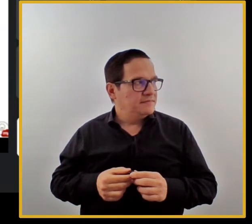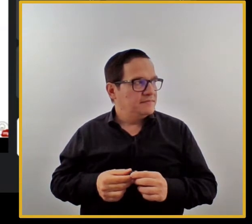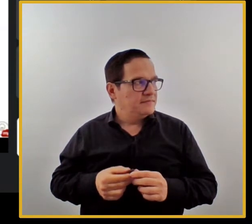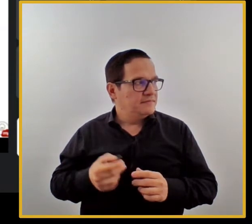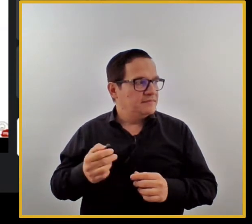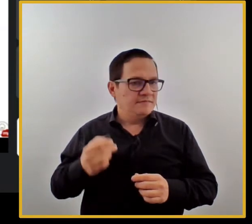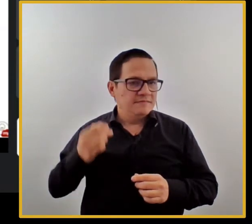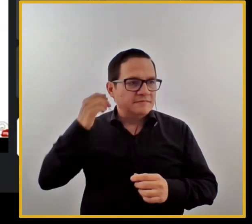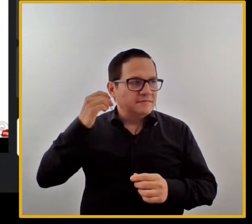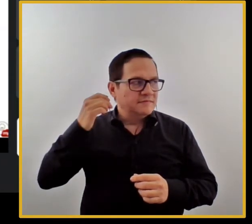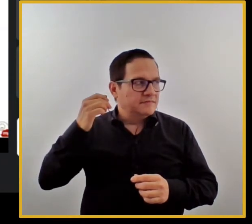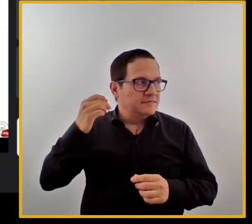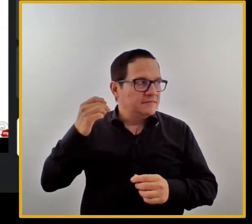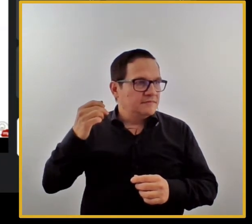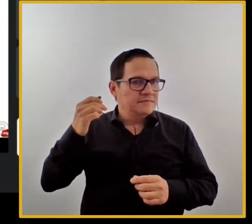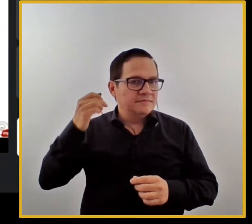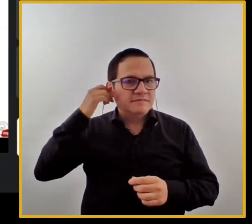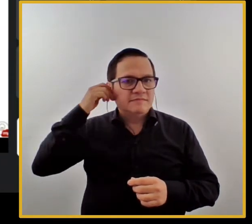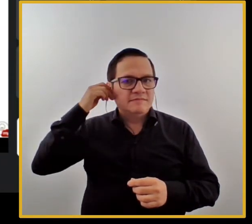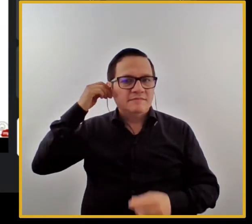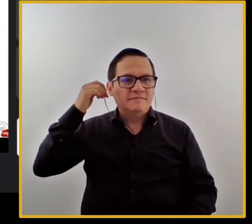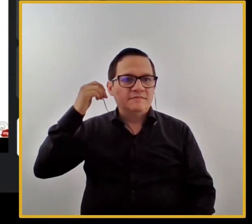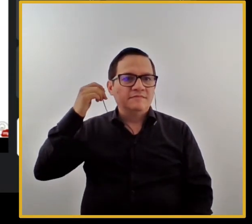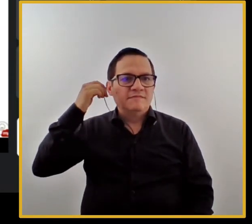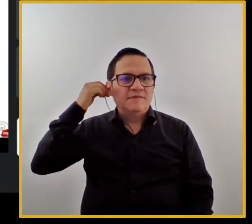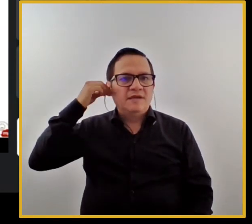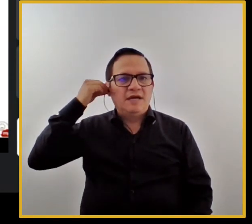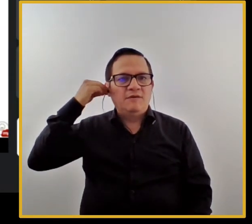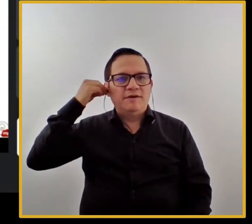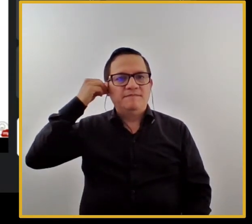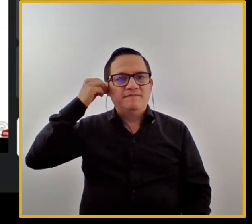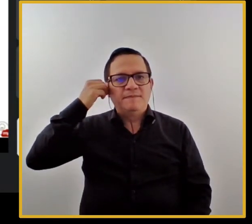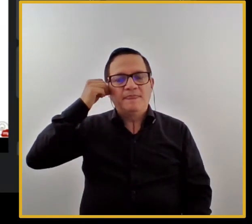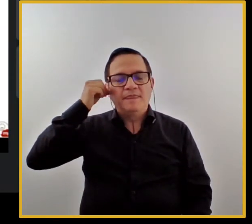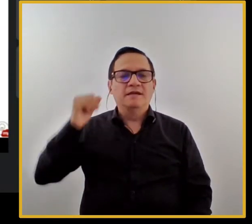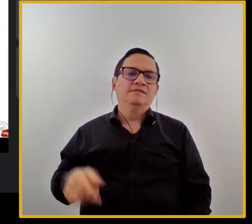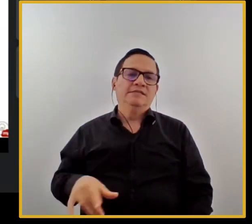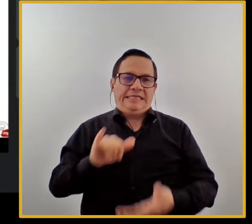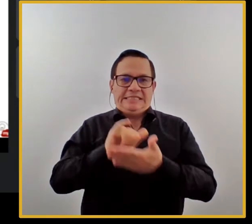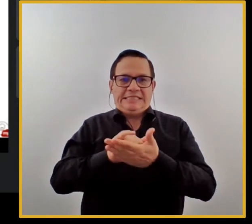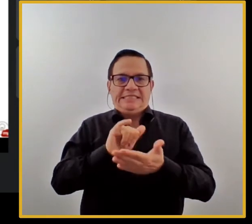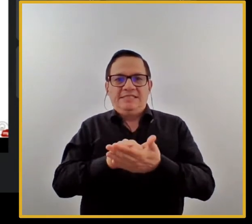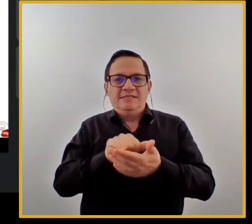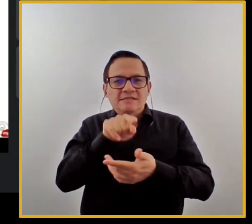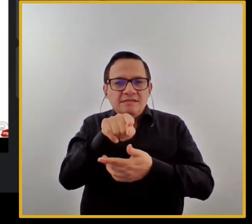Entonces aquí es donde debemos, aquí es donde debemos de hacer